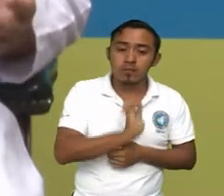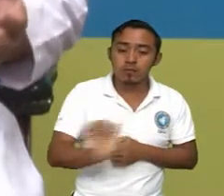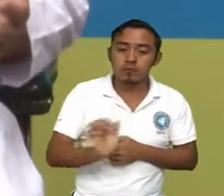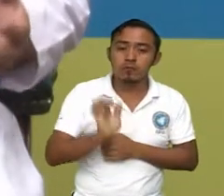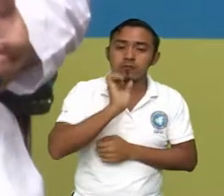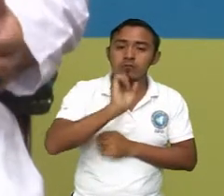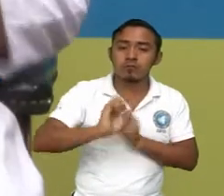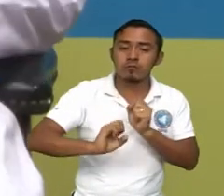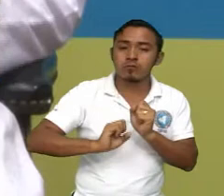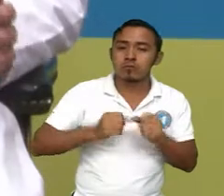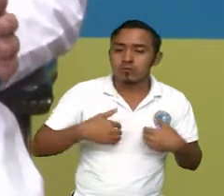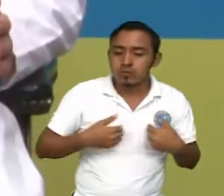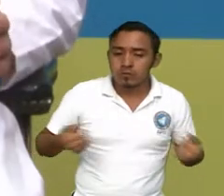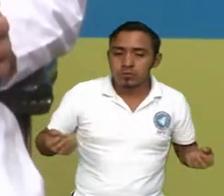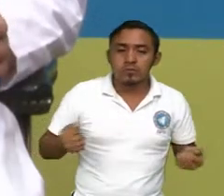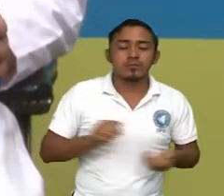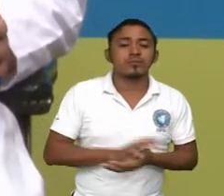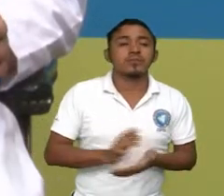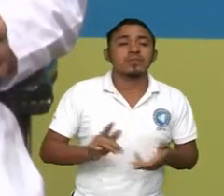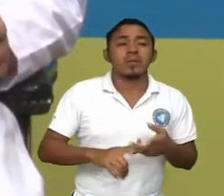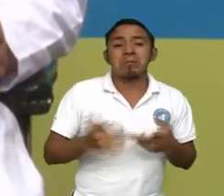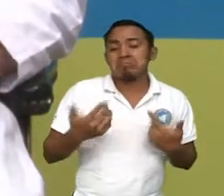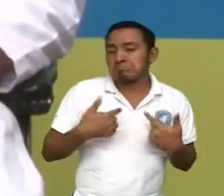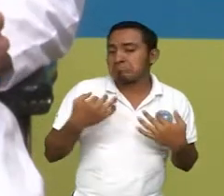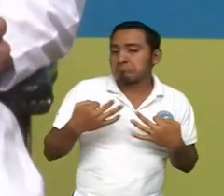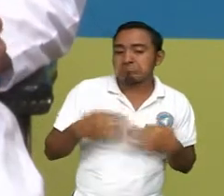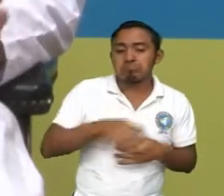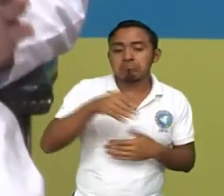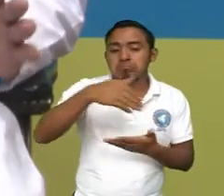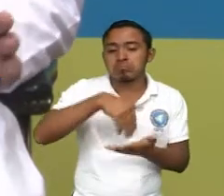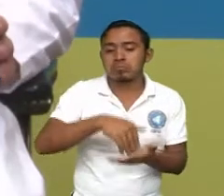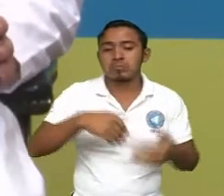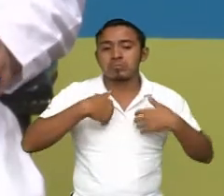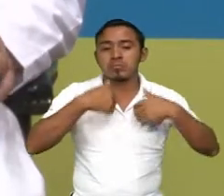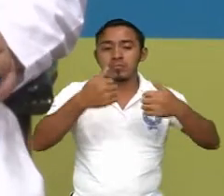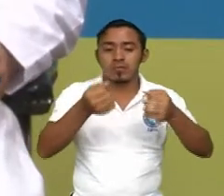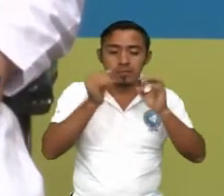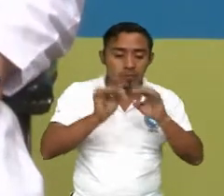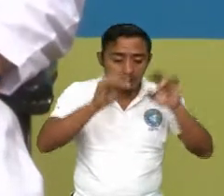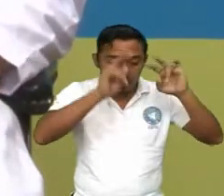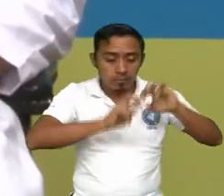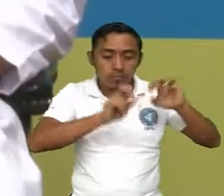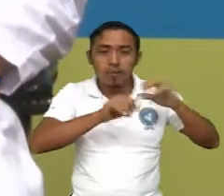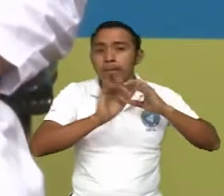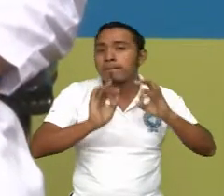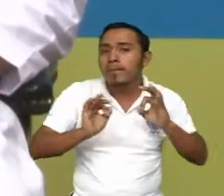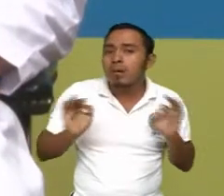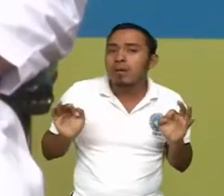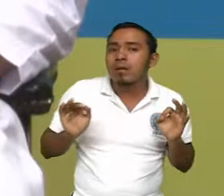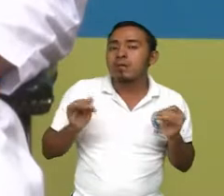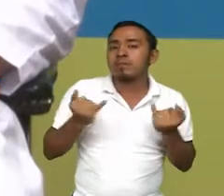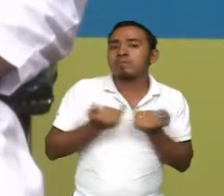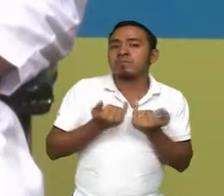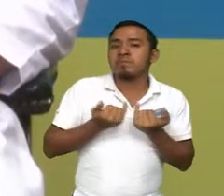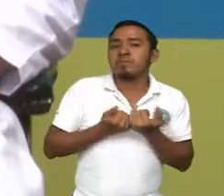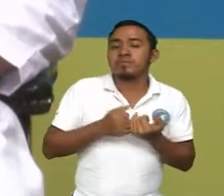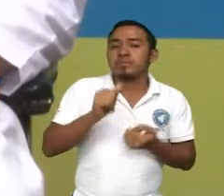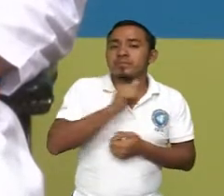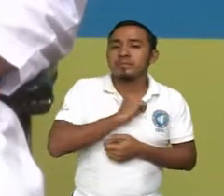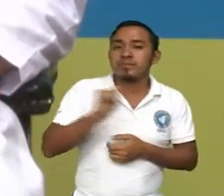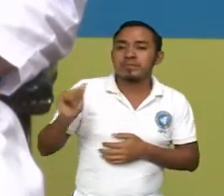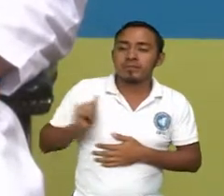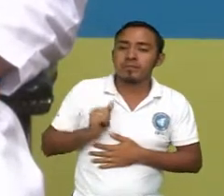al año lo voy a para el centro de salud más cercano para ver que me ha si todo está bien pero también es el examen físico